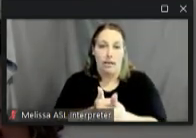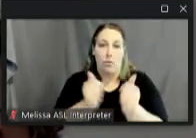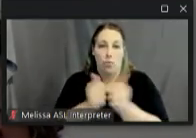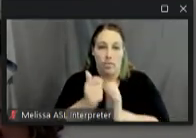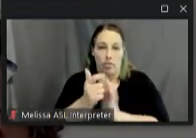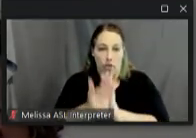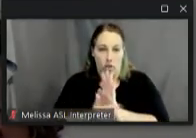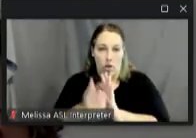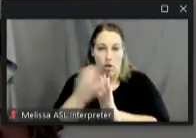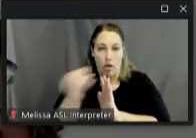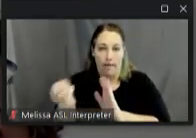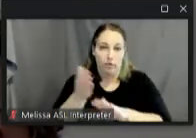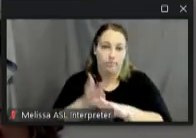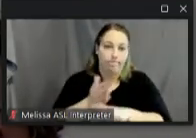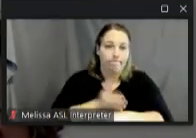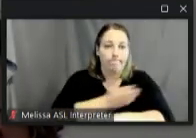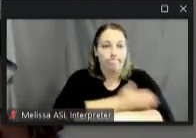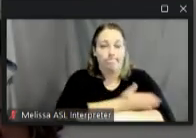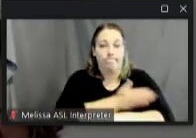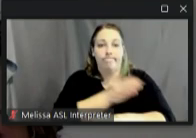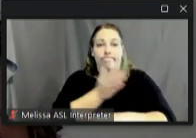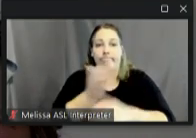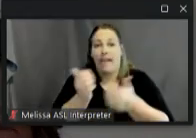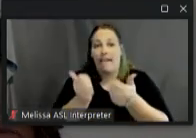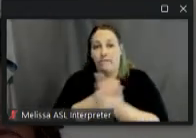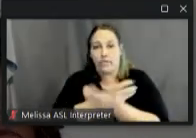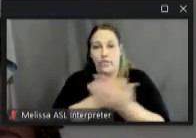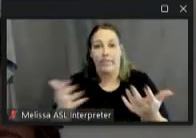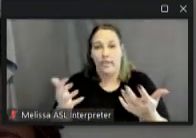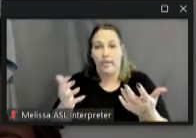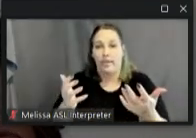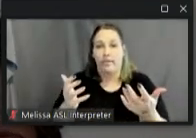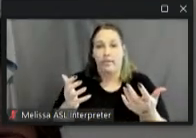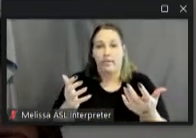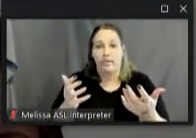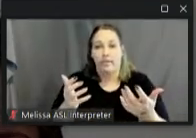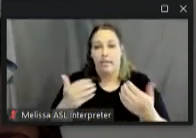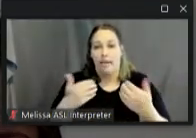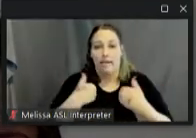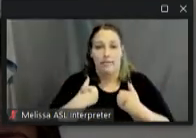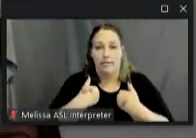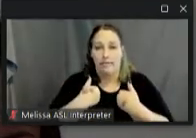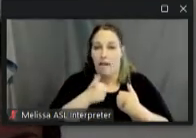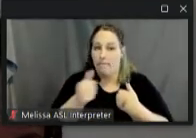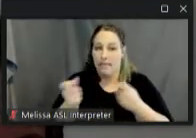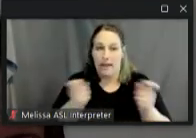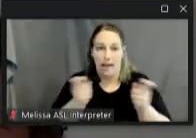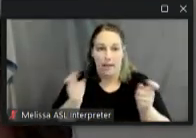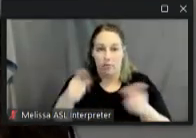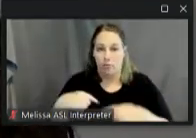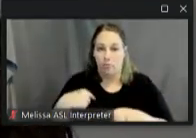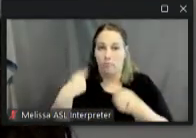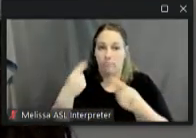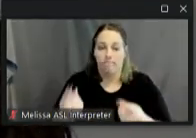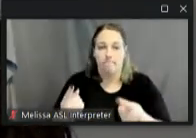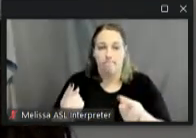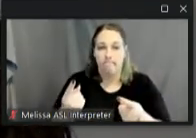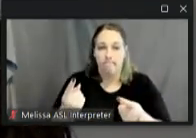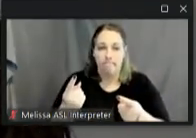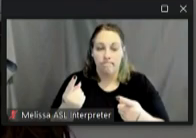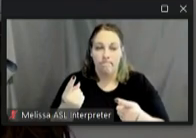venido siendo manejado de la mejor manera. De esta manera, pues, nosotros también nos comprometemos